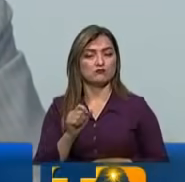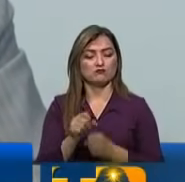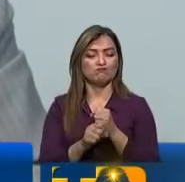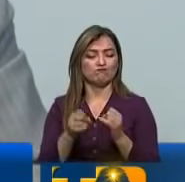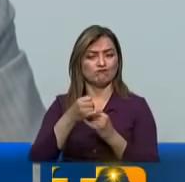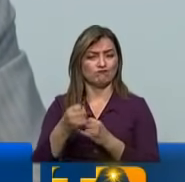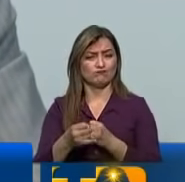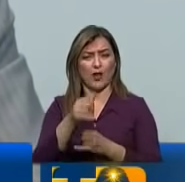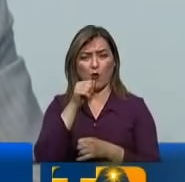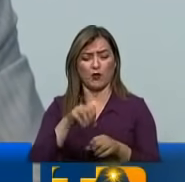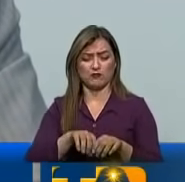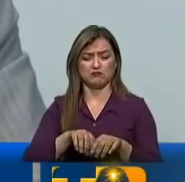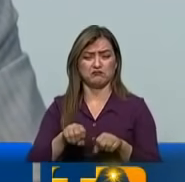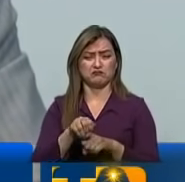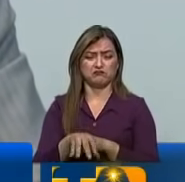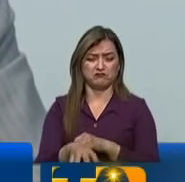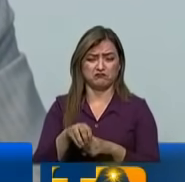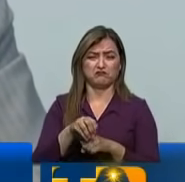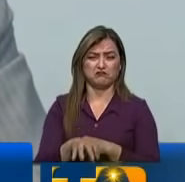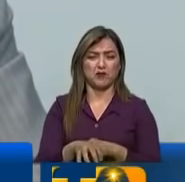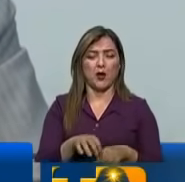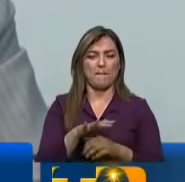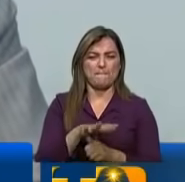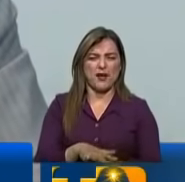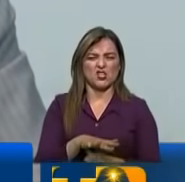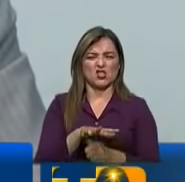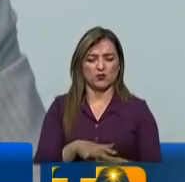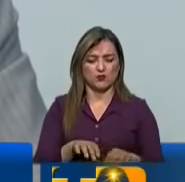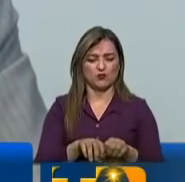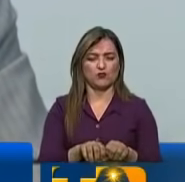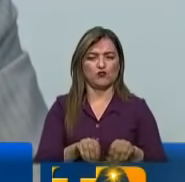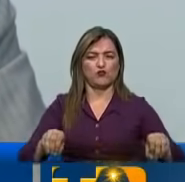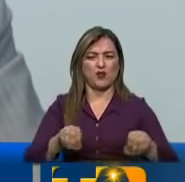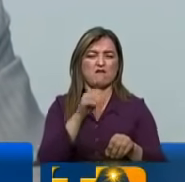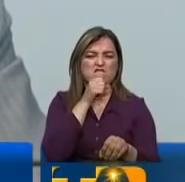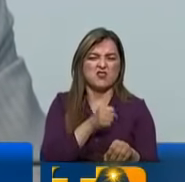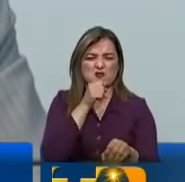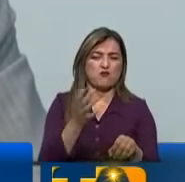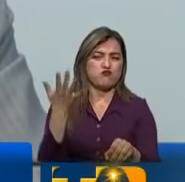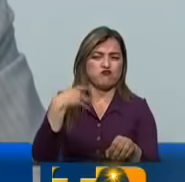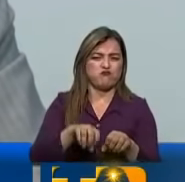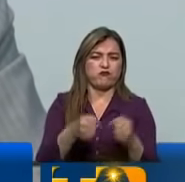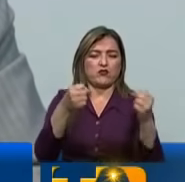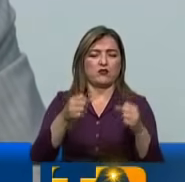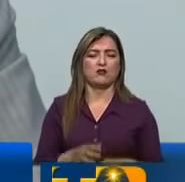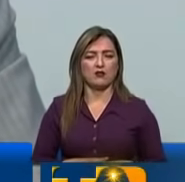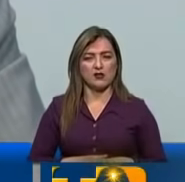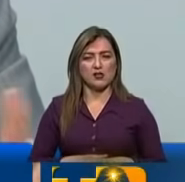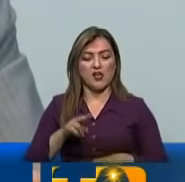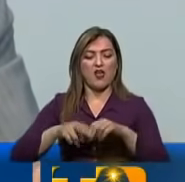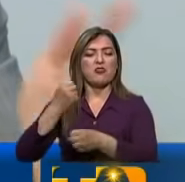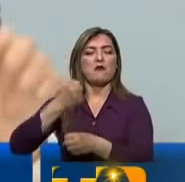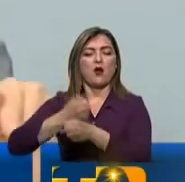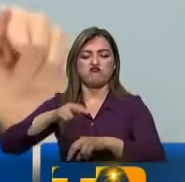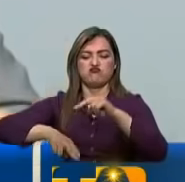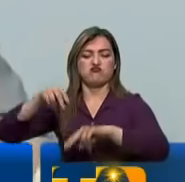fugas por excesos de presiones, por tuberías antiguas, por mala operación, por